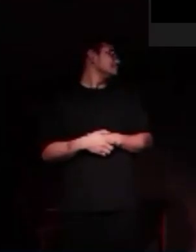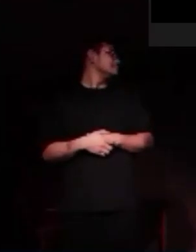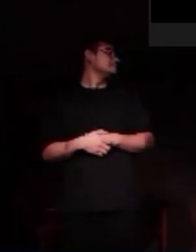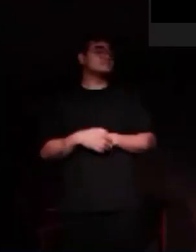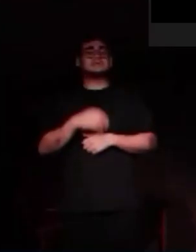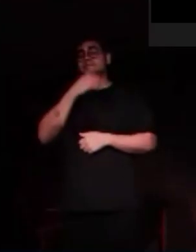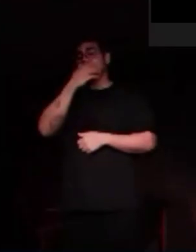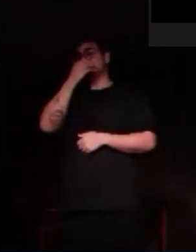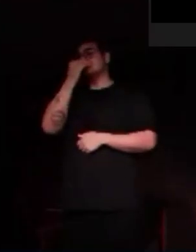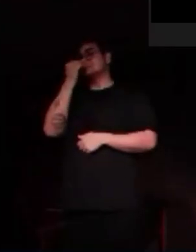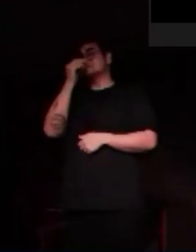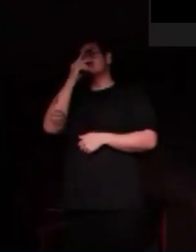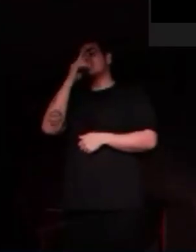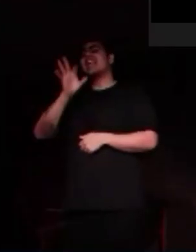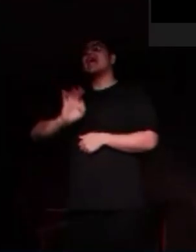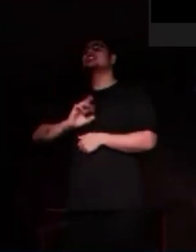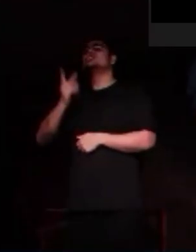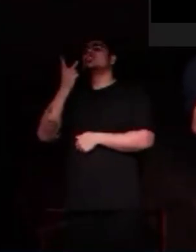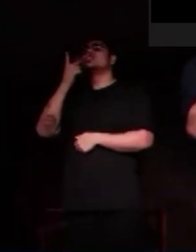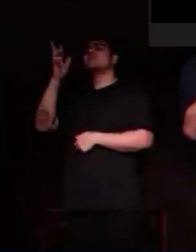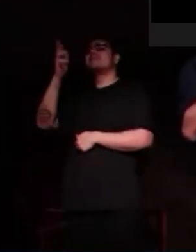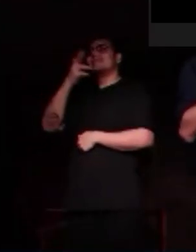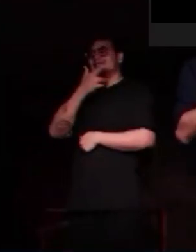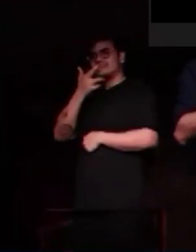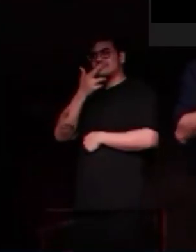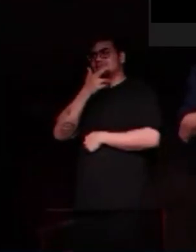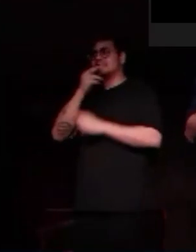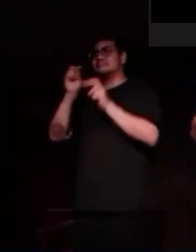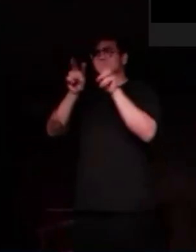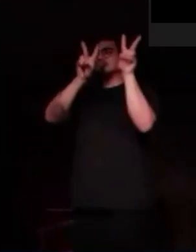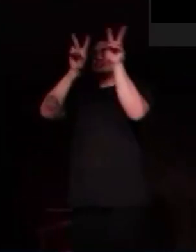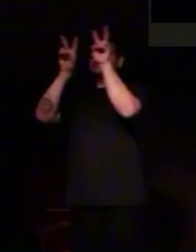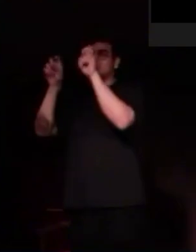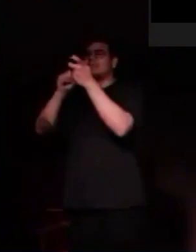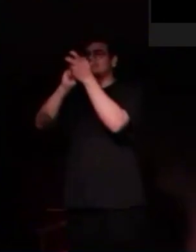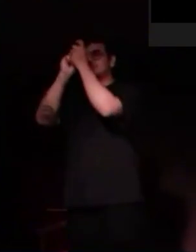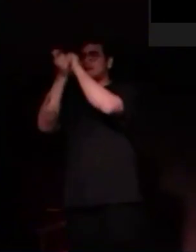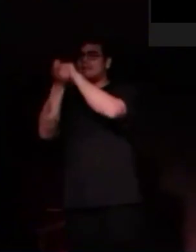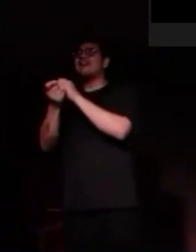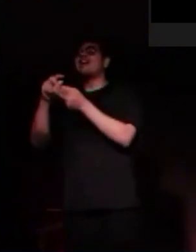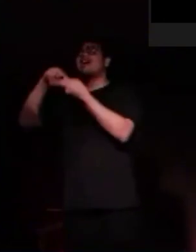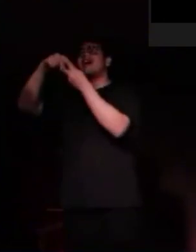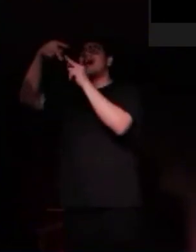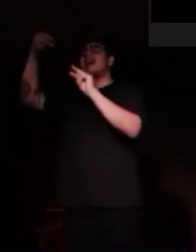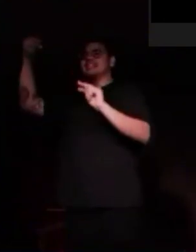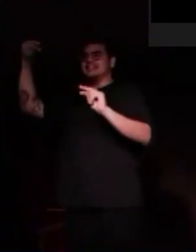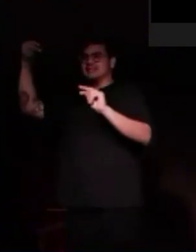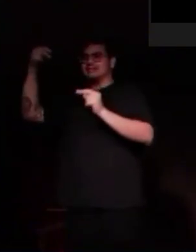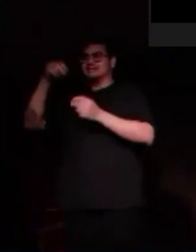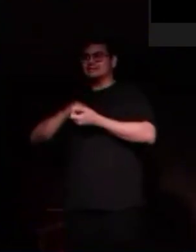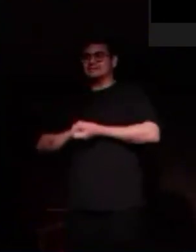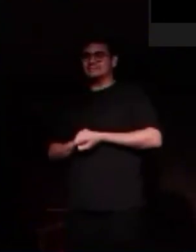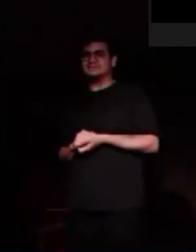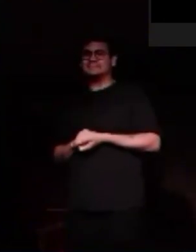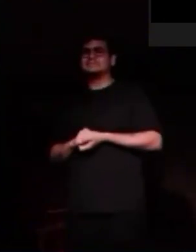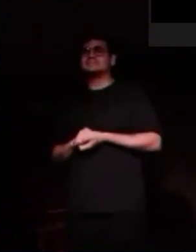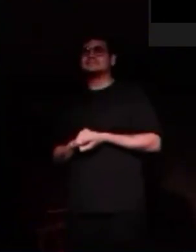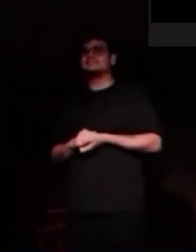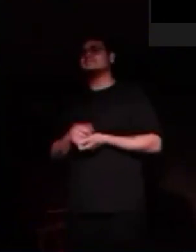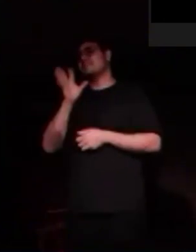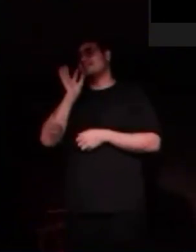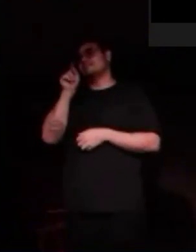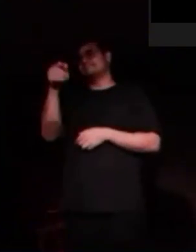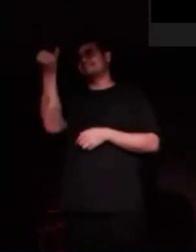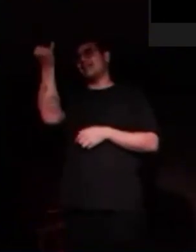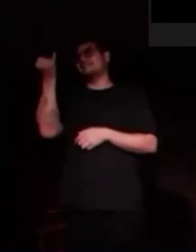Año 2017, cambiamos de tema y nos vamos al ADN, que la seña la dio